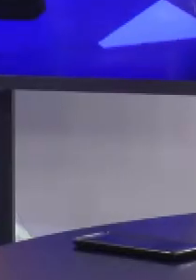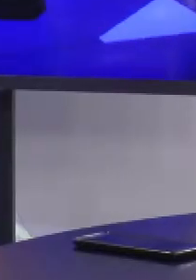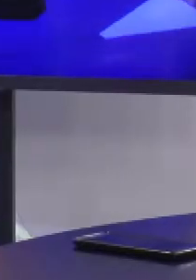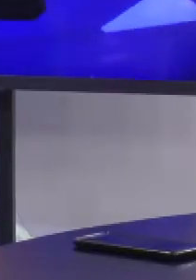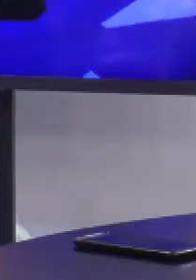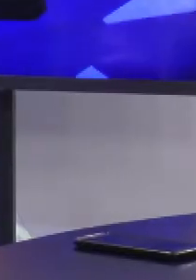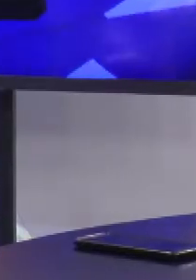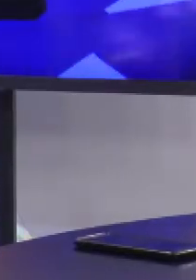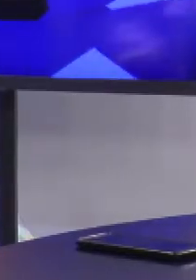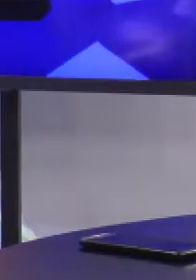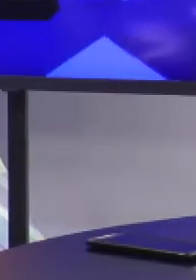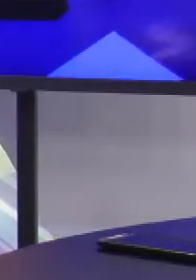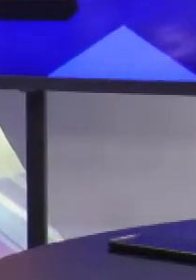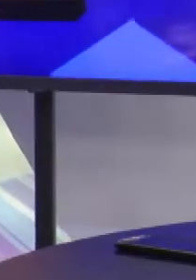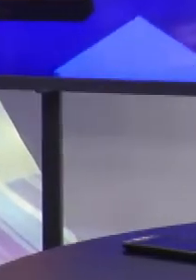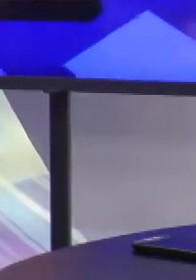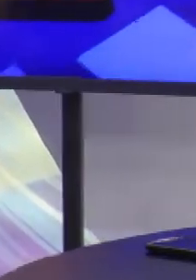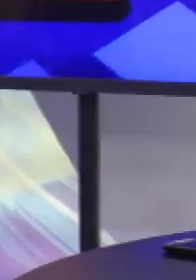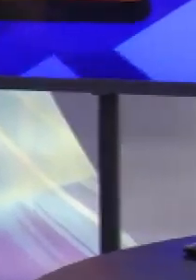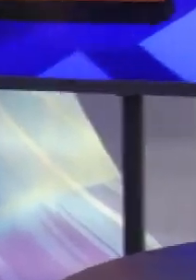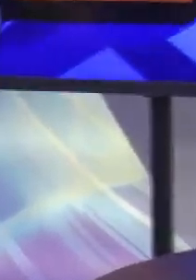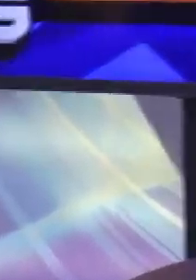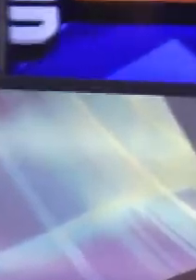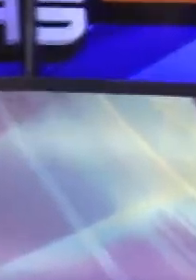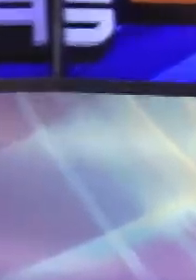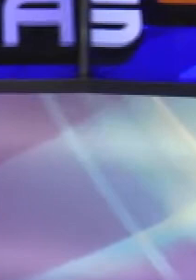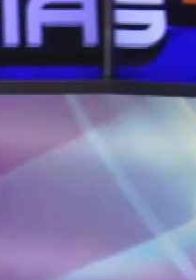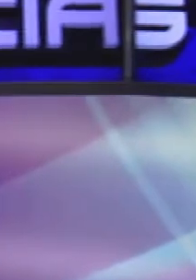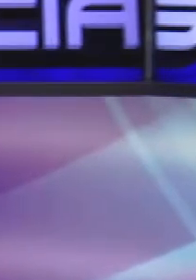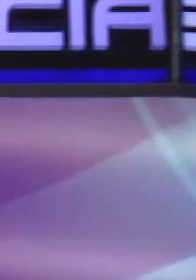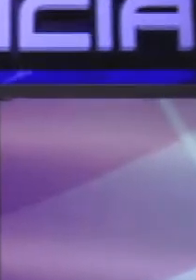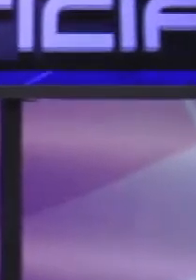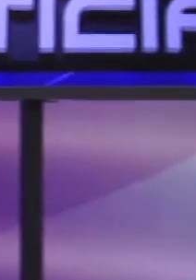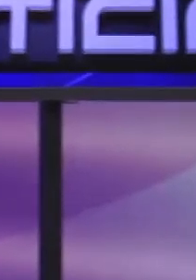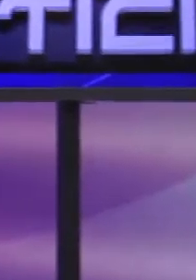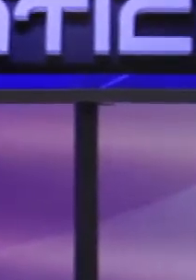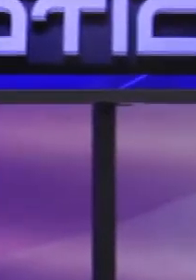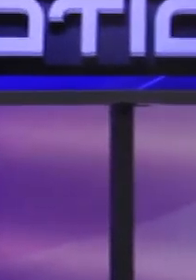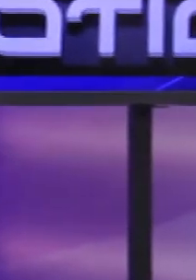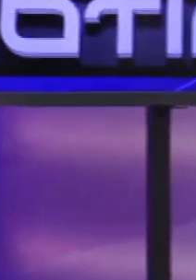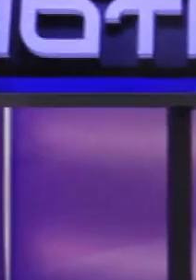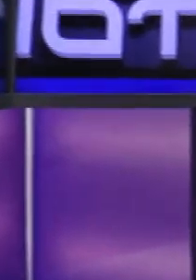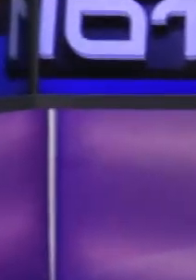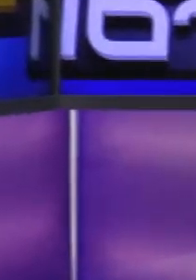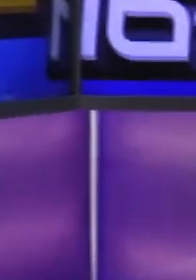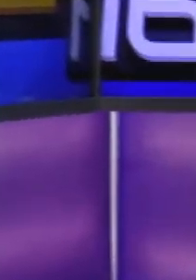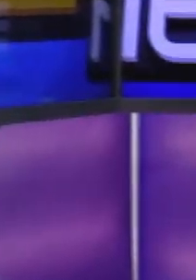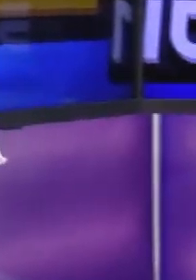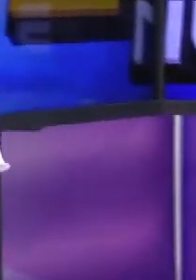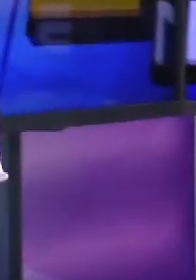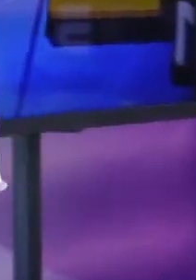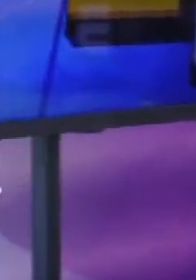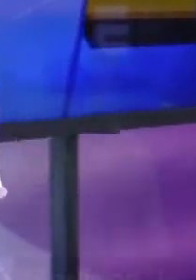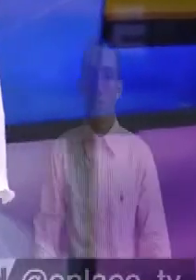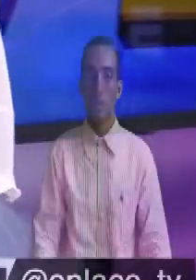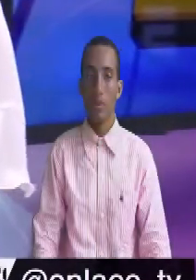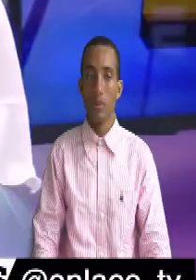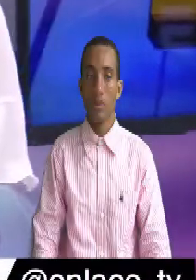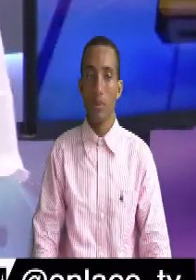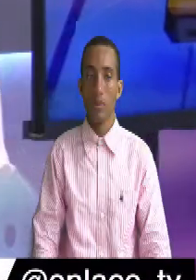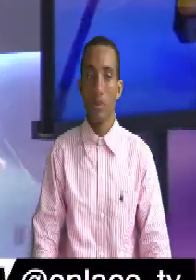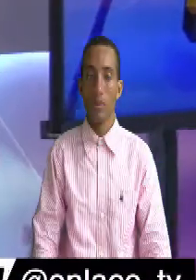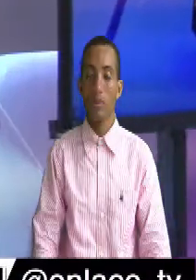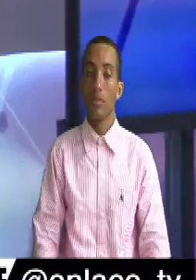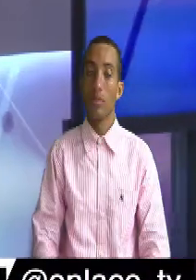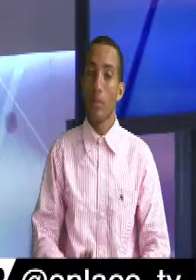Y continuamos con más información en Enlace Noticias y hasta las 6:00 de la tarde se tiene previsto un encuentro importante con estudiantes